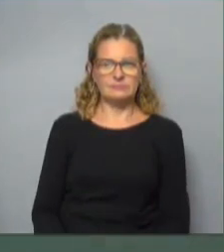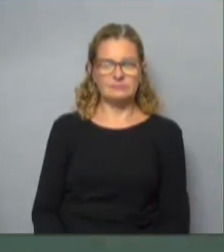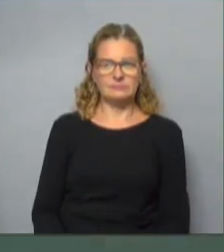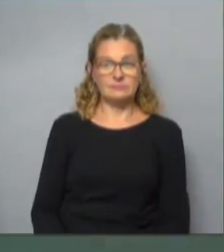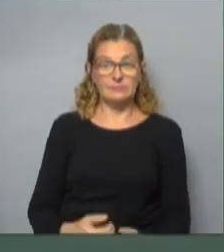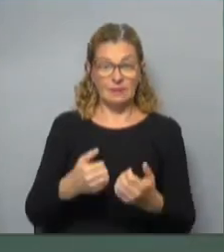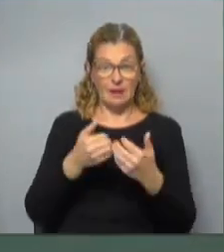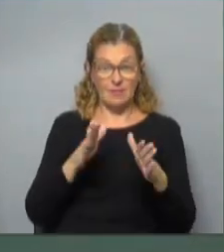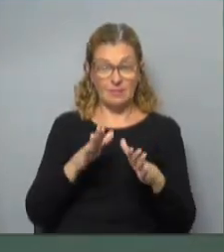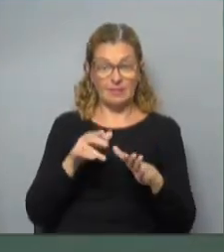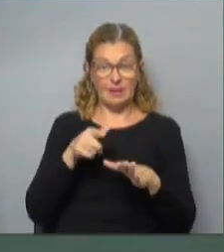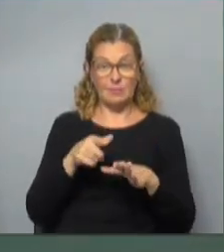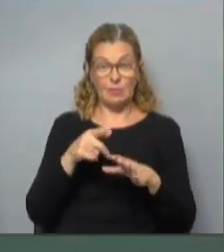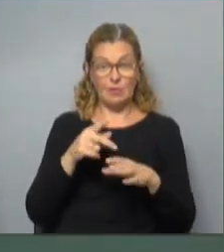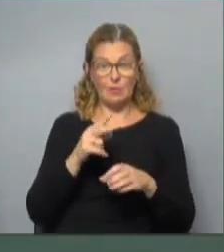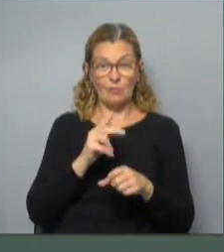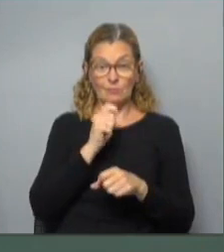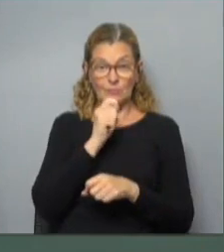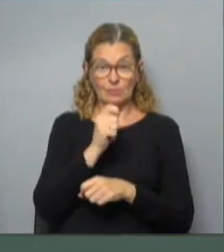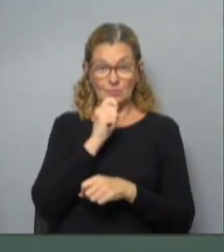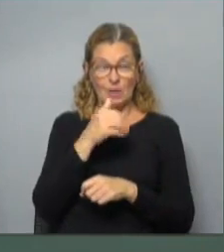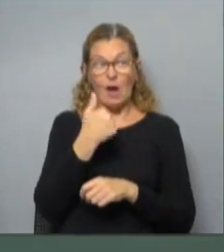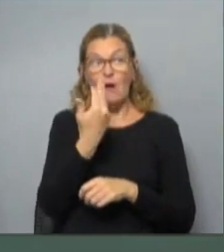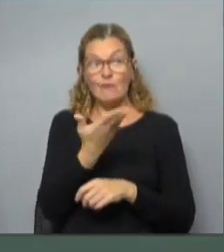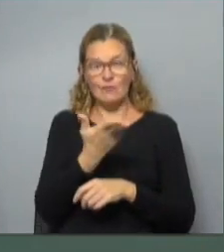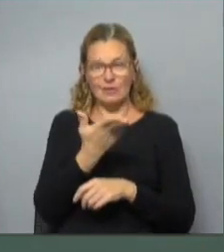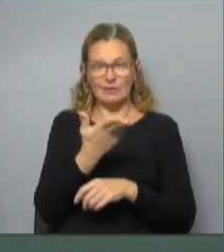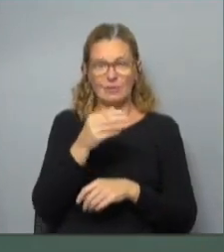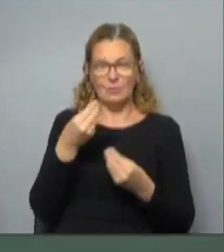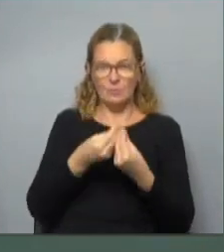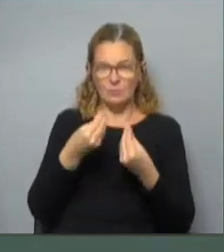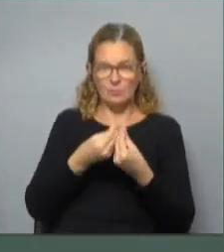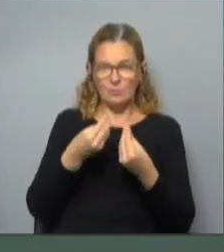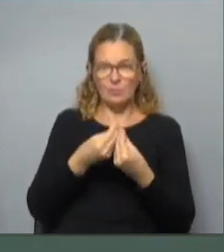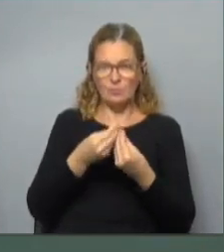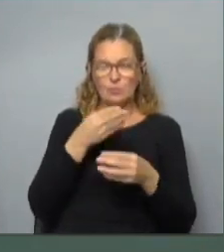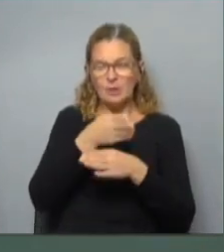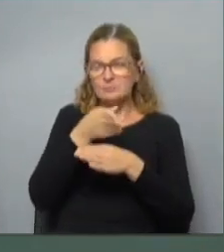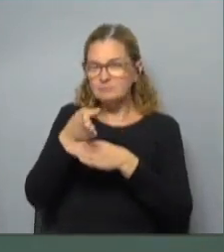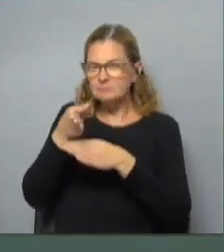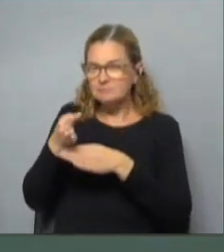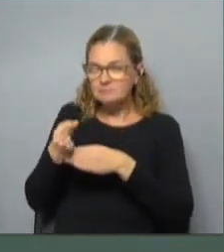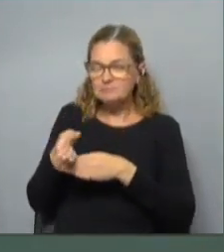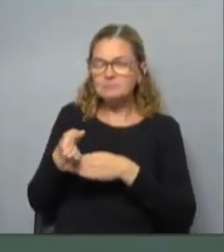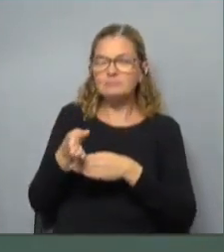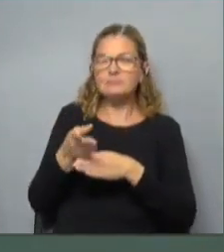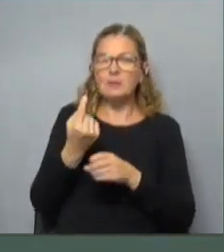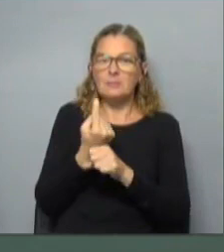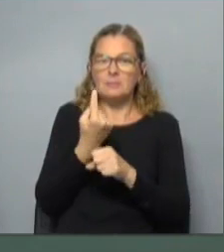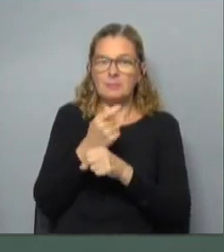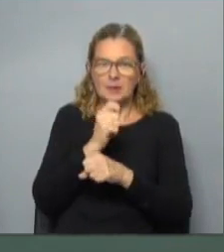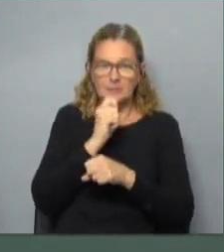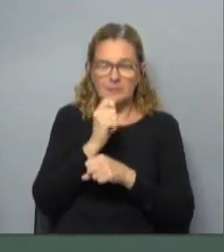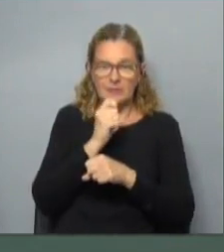empezamos con nuestra recorrida por el exterior así es y hoy tenemos muchos muchos puntos para ir haciendo las escalas primera entrega de